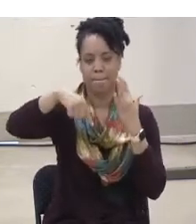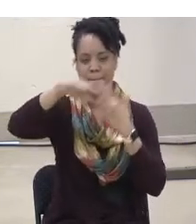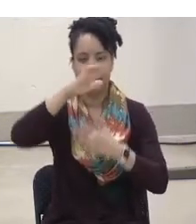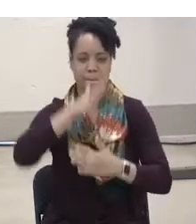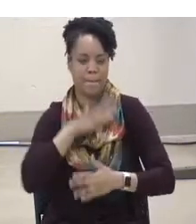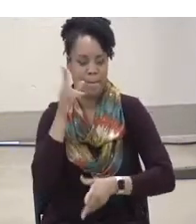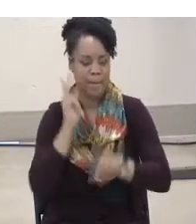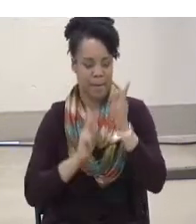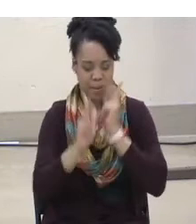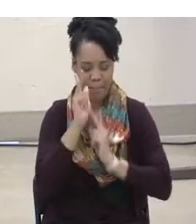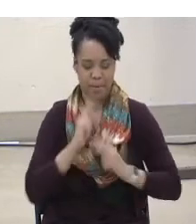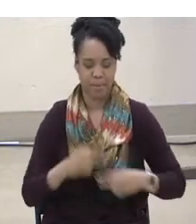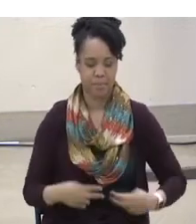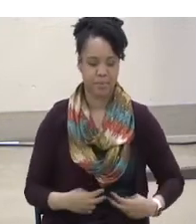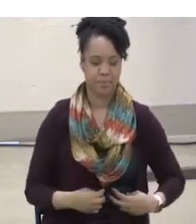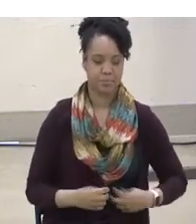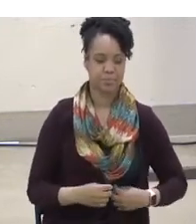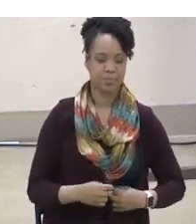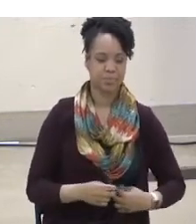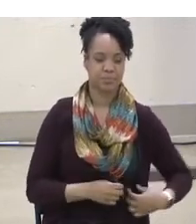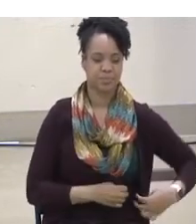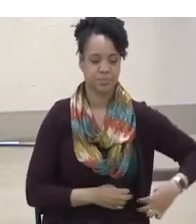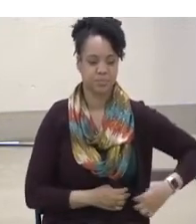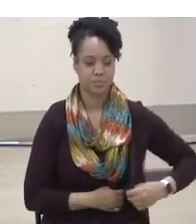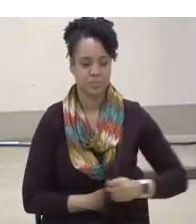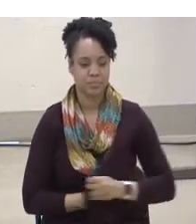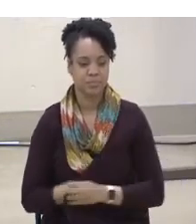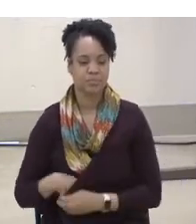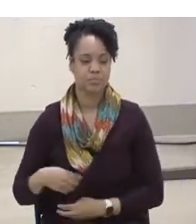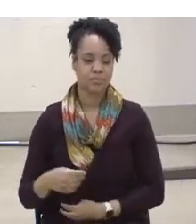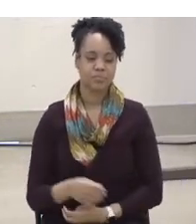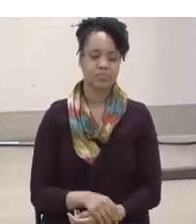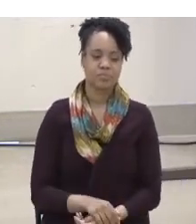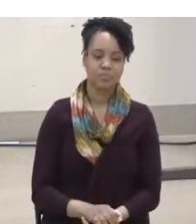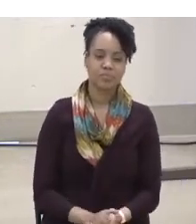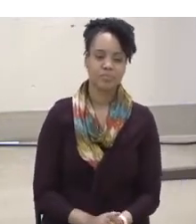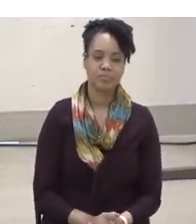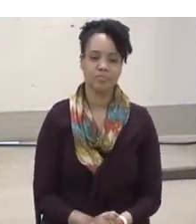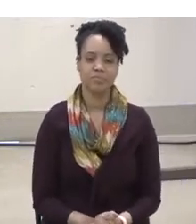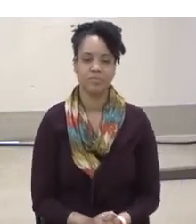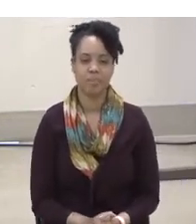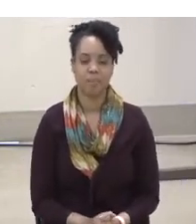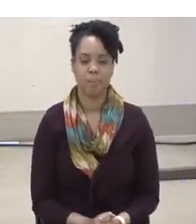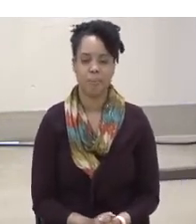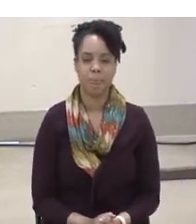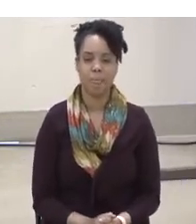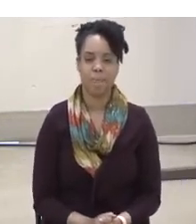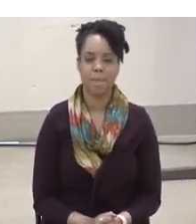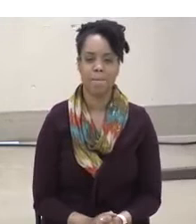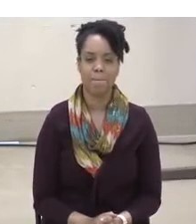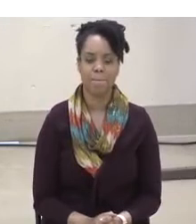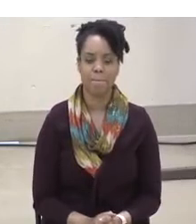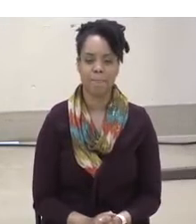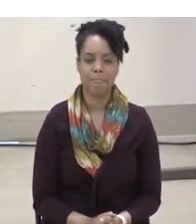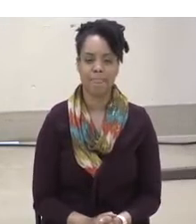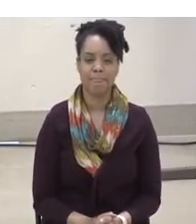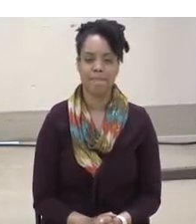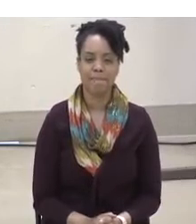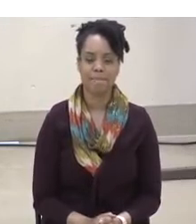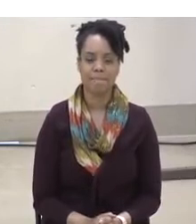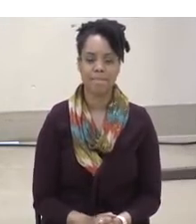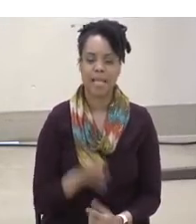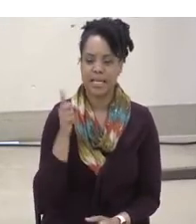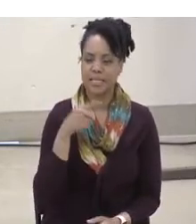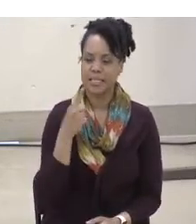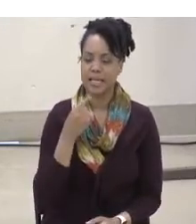y si mandare la langosta que consuma la tierra, o si enviare pestilencia a mi pueblo, si se humillare mi pueblo sobre el cual mi nombre es invocado. He